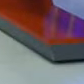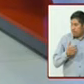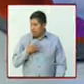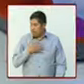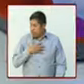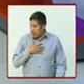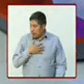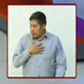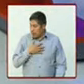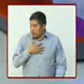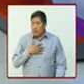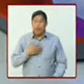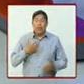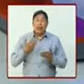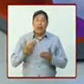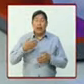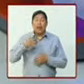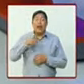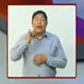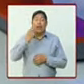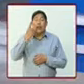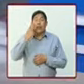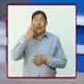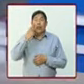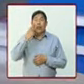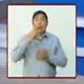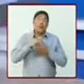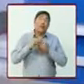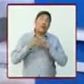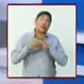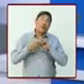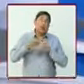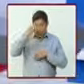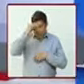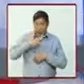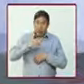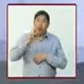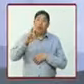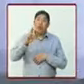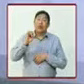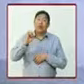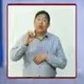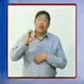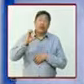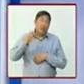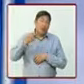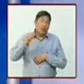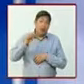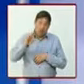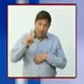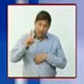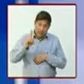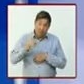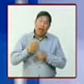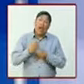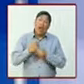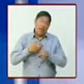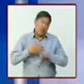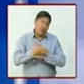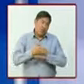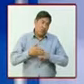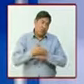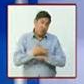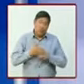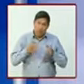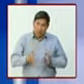y hay, claro, una luz para don Richard. Conocíamos ayer, Raquel, la historia de don Richard, este señor que se dedica a la carpintería, que tiene un